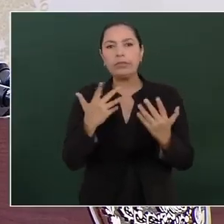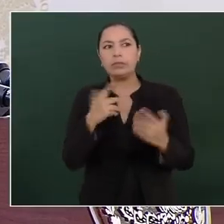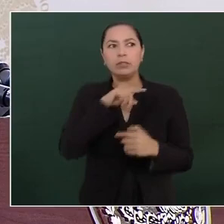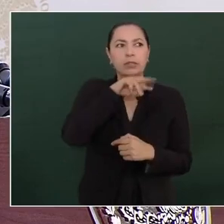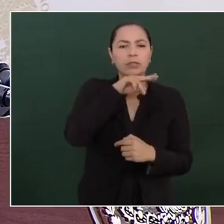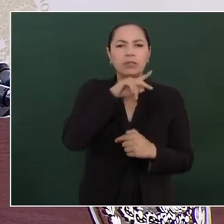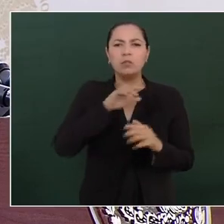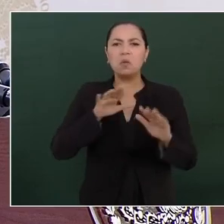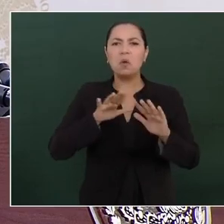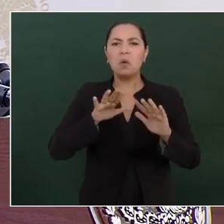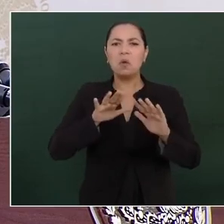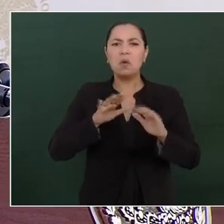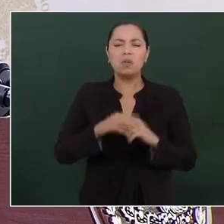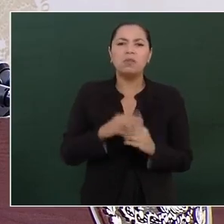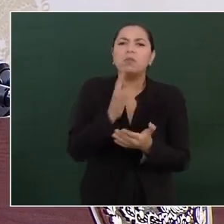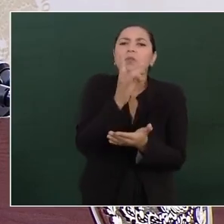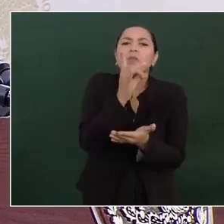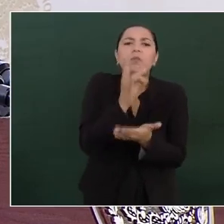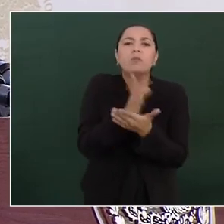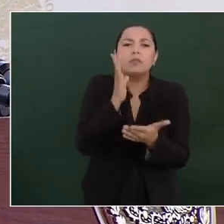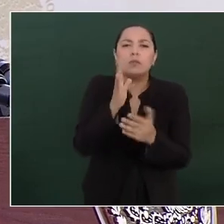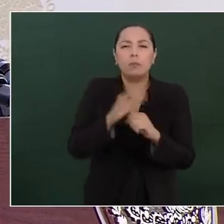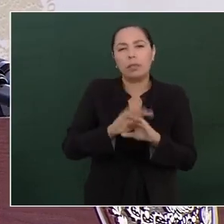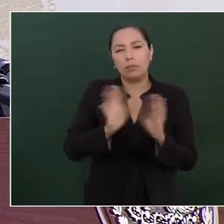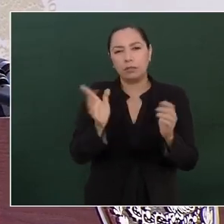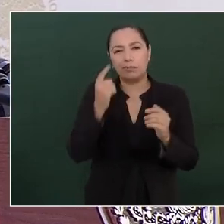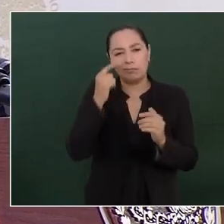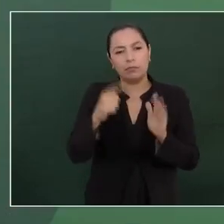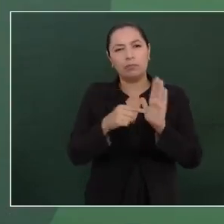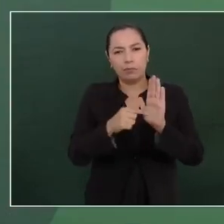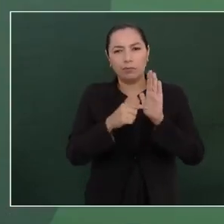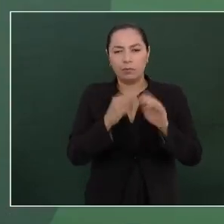único es procurar que no se afecte